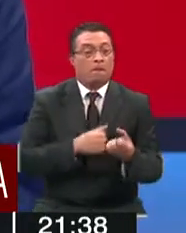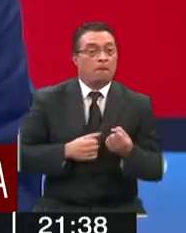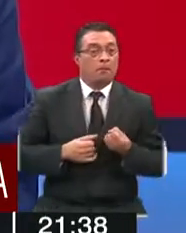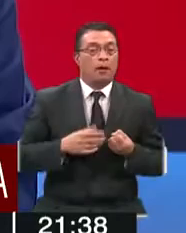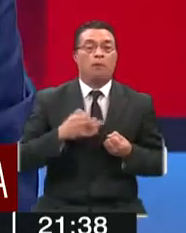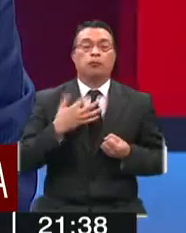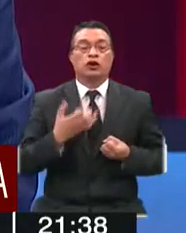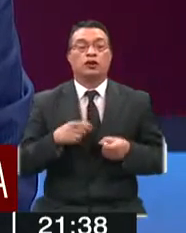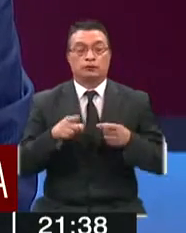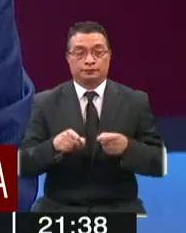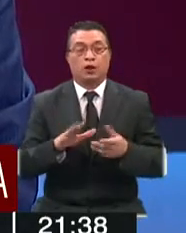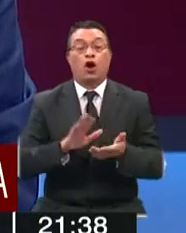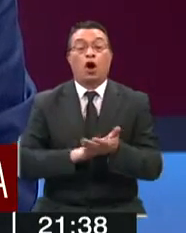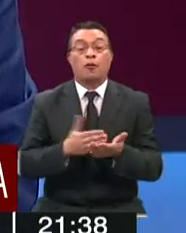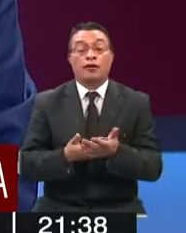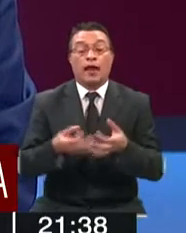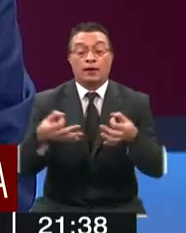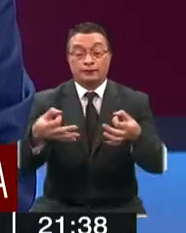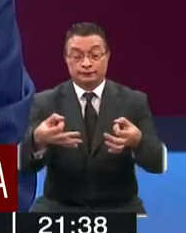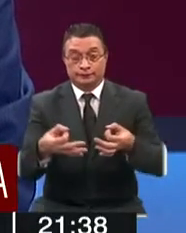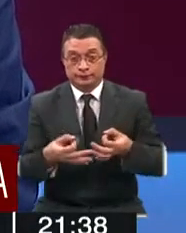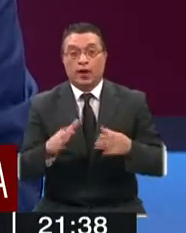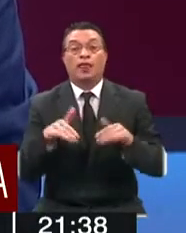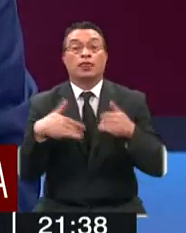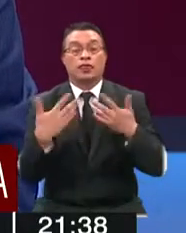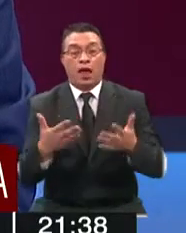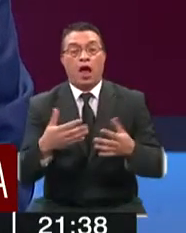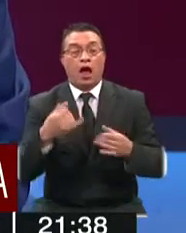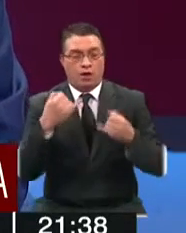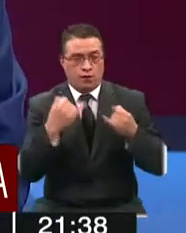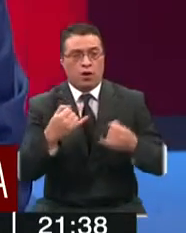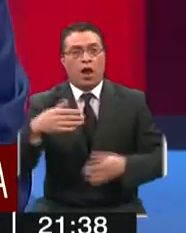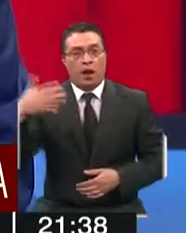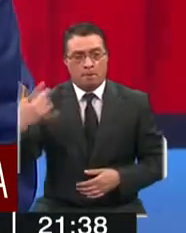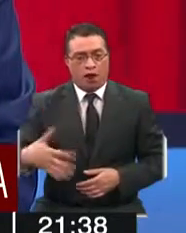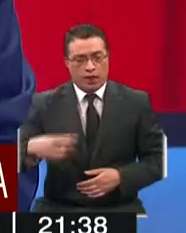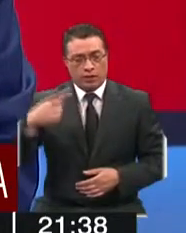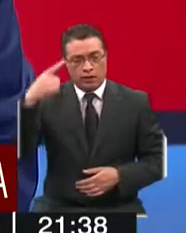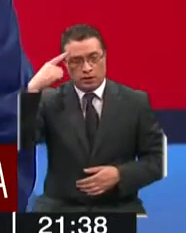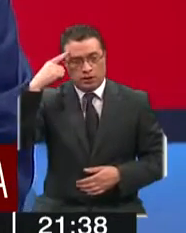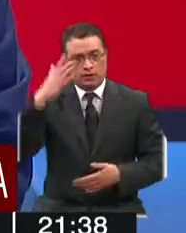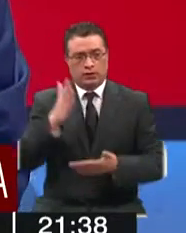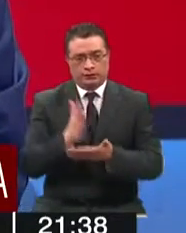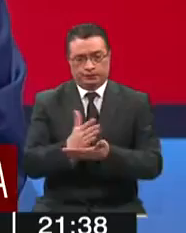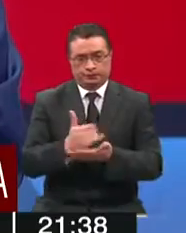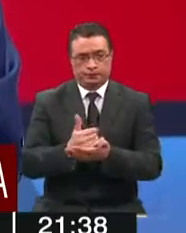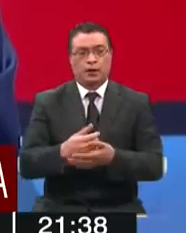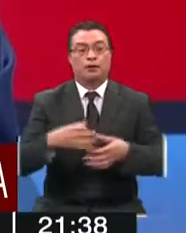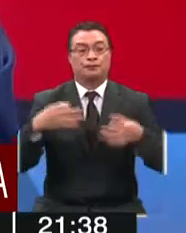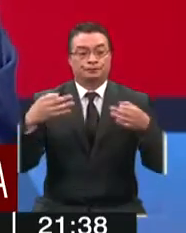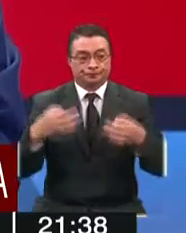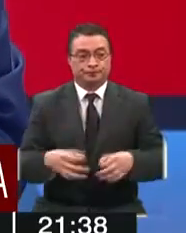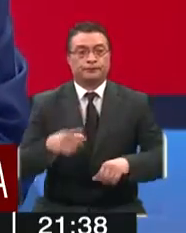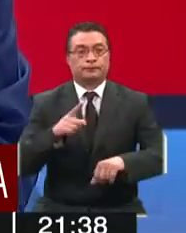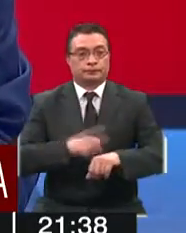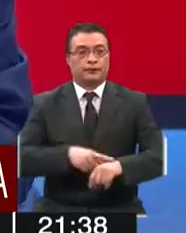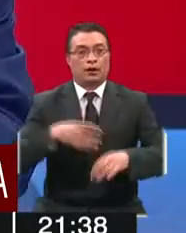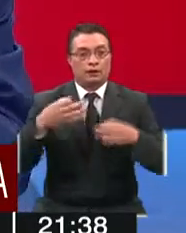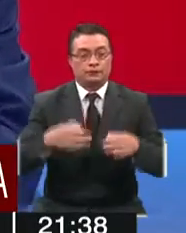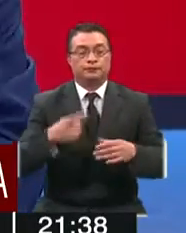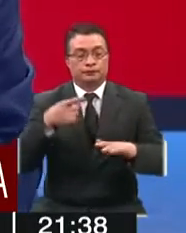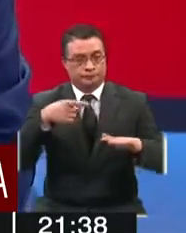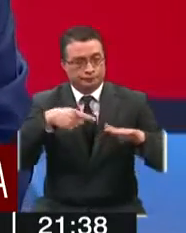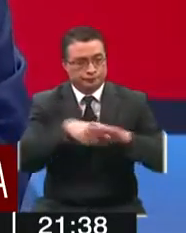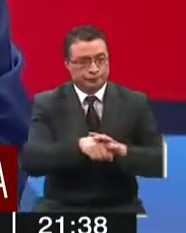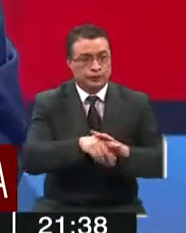porque los estados financieros dan la información relevante para poder tomar medidas oportunas para efectos de intervenir